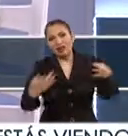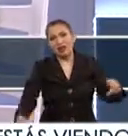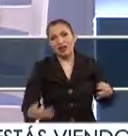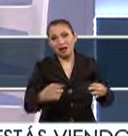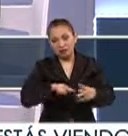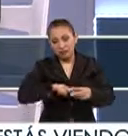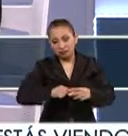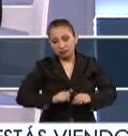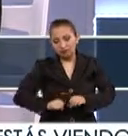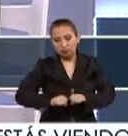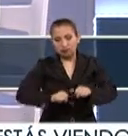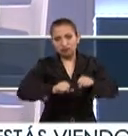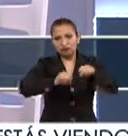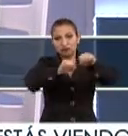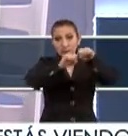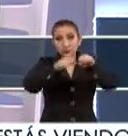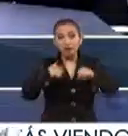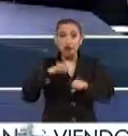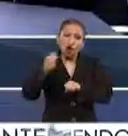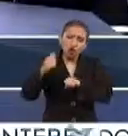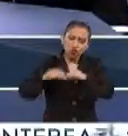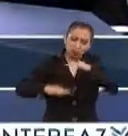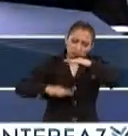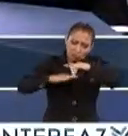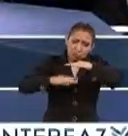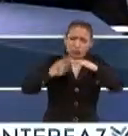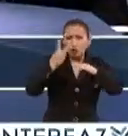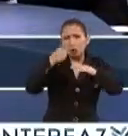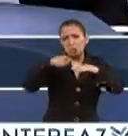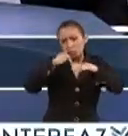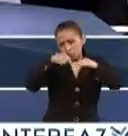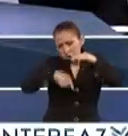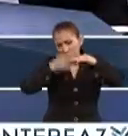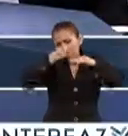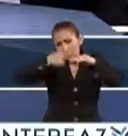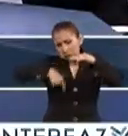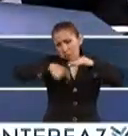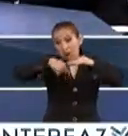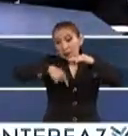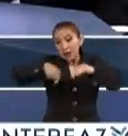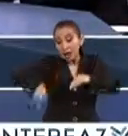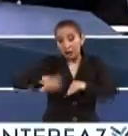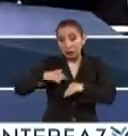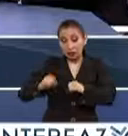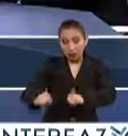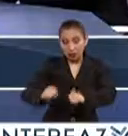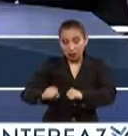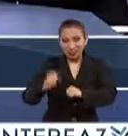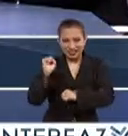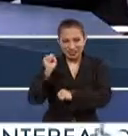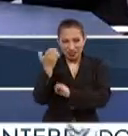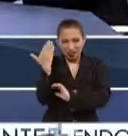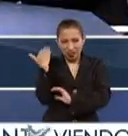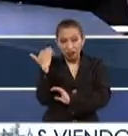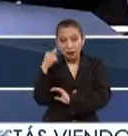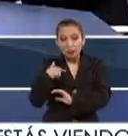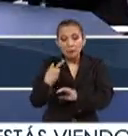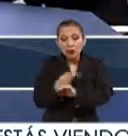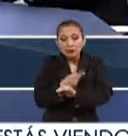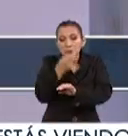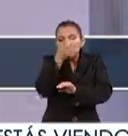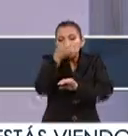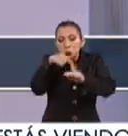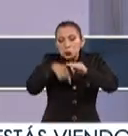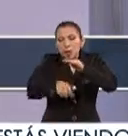bien hay sismos que no ocurren tan profundo, a unos par de kilómetros, pues estos que nos han impactado en septiembre pasado, pues ocurrieron